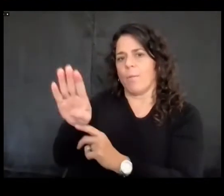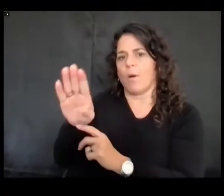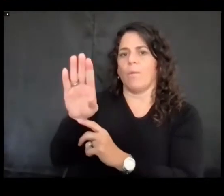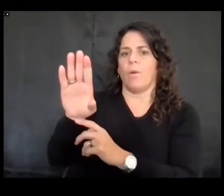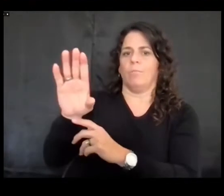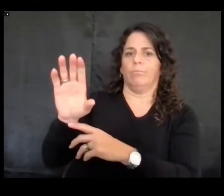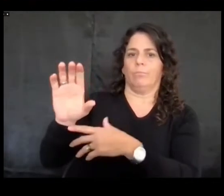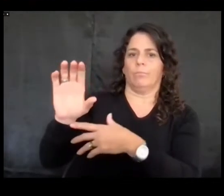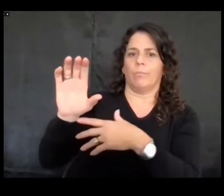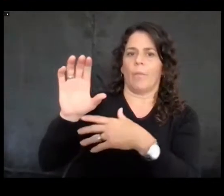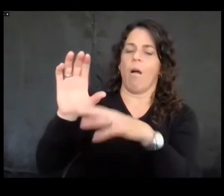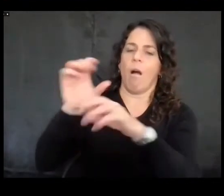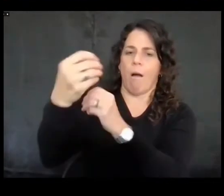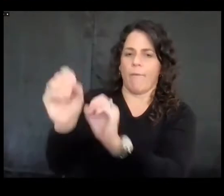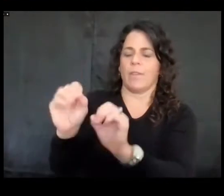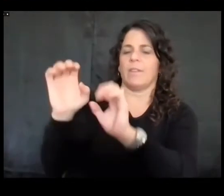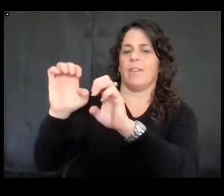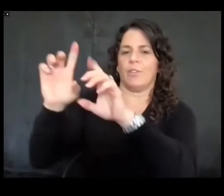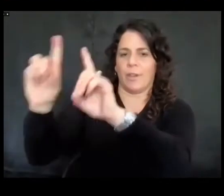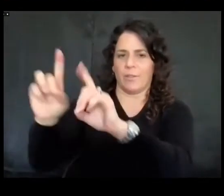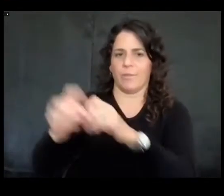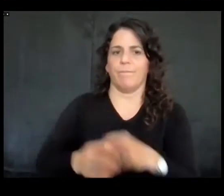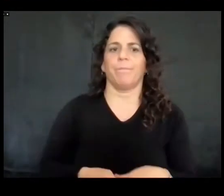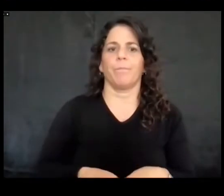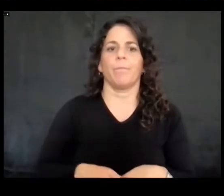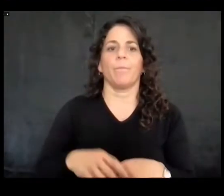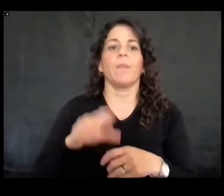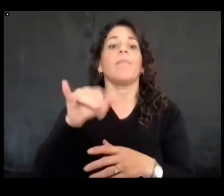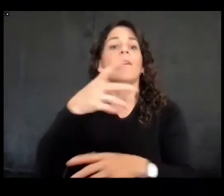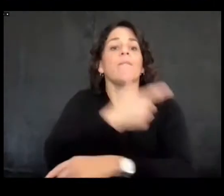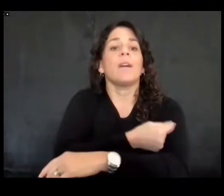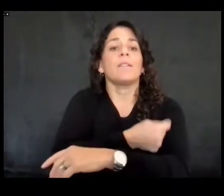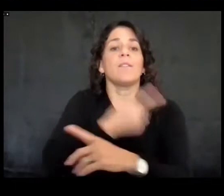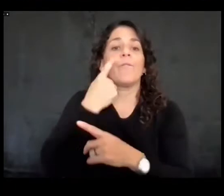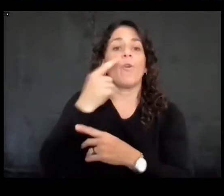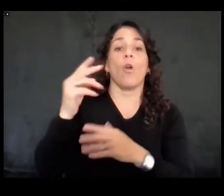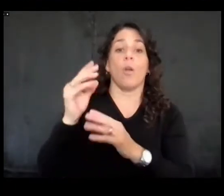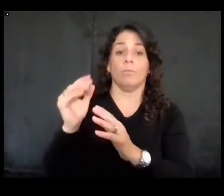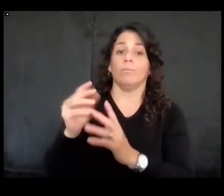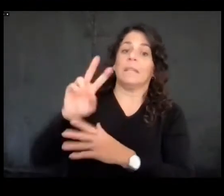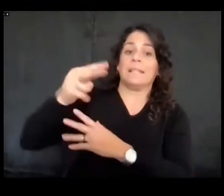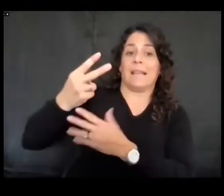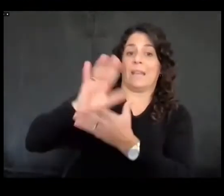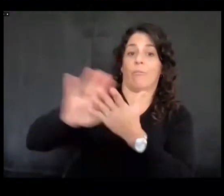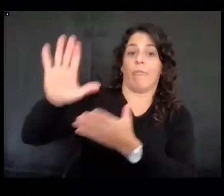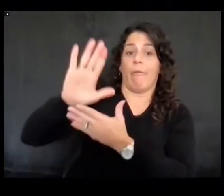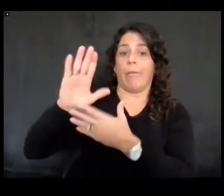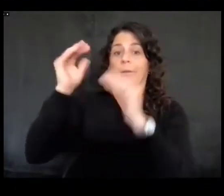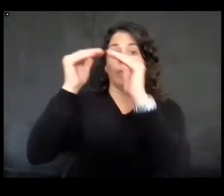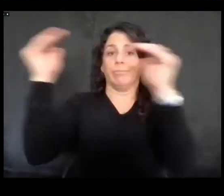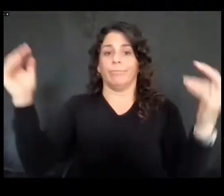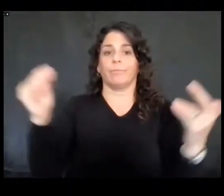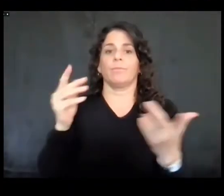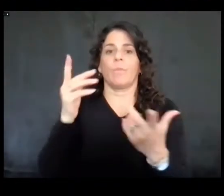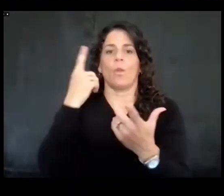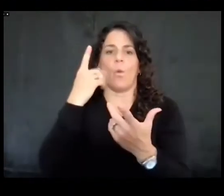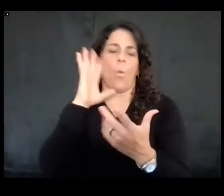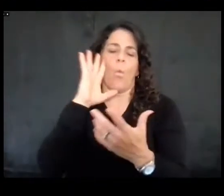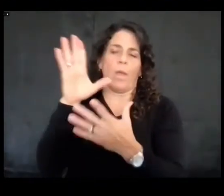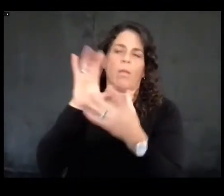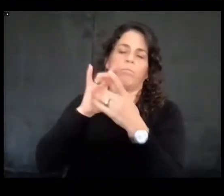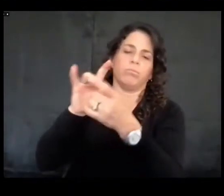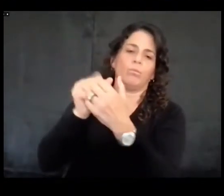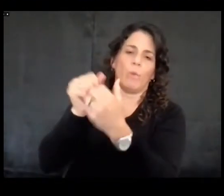del condado de santa barbara y la vacuna por educación superior van a ser coordinadas con las lecciones escolares